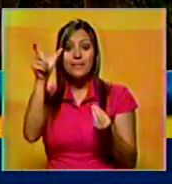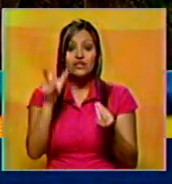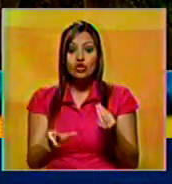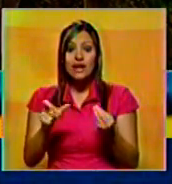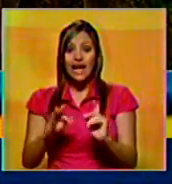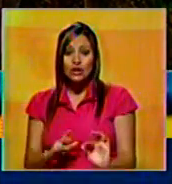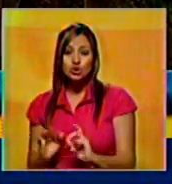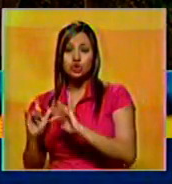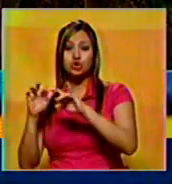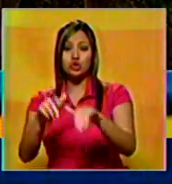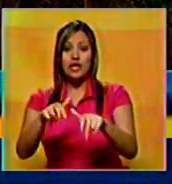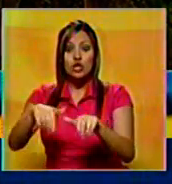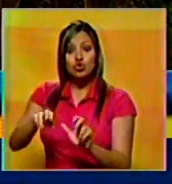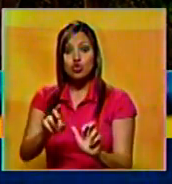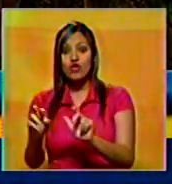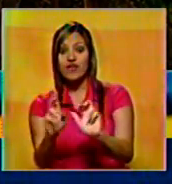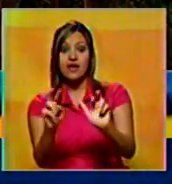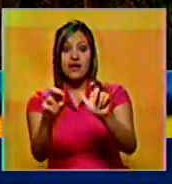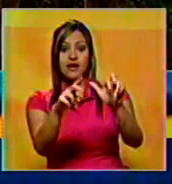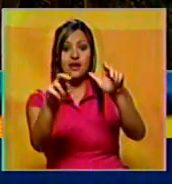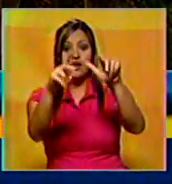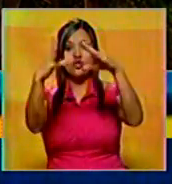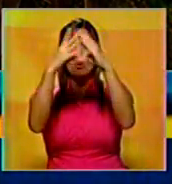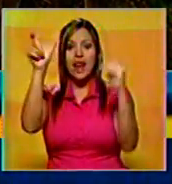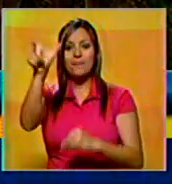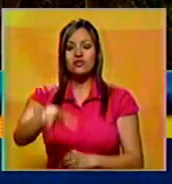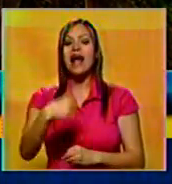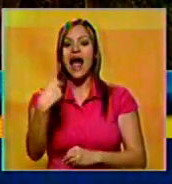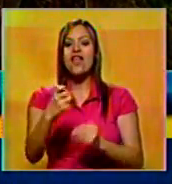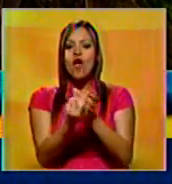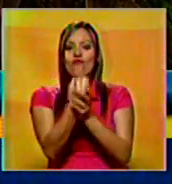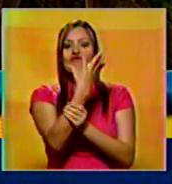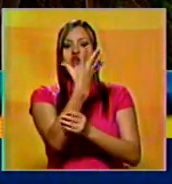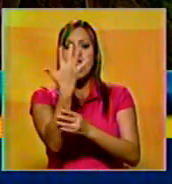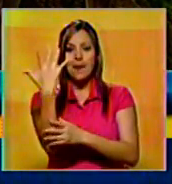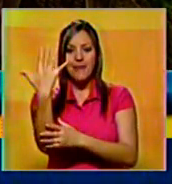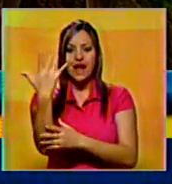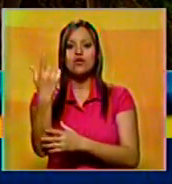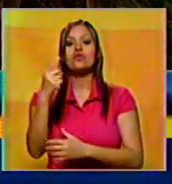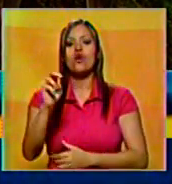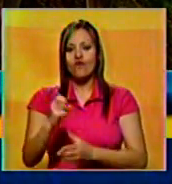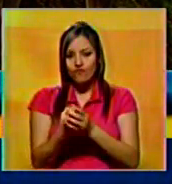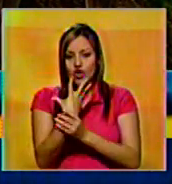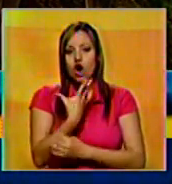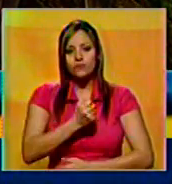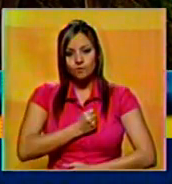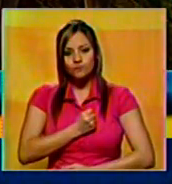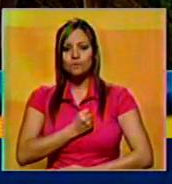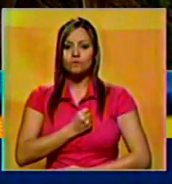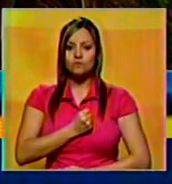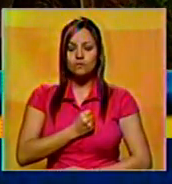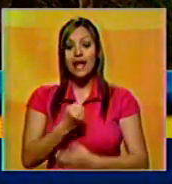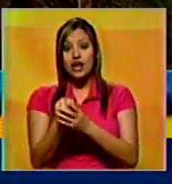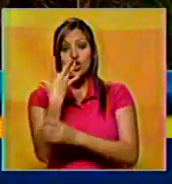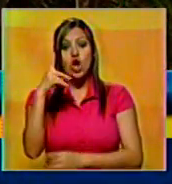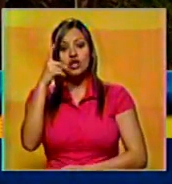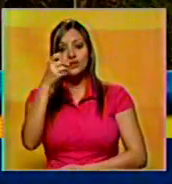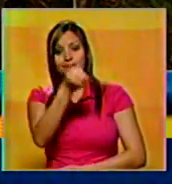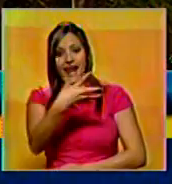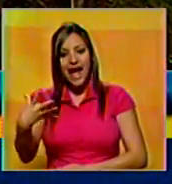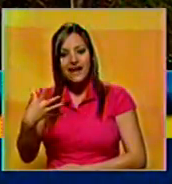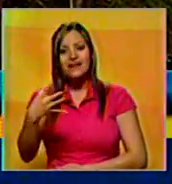encuentra subiendo. Y todos llevan flores en las manos. Las rosas blancas fueron